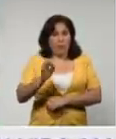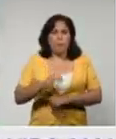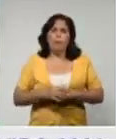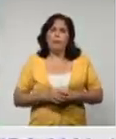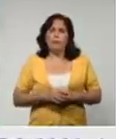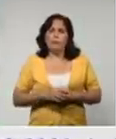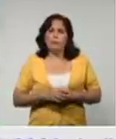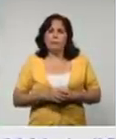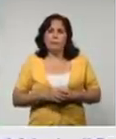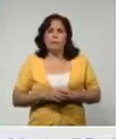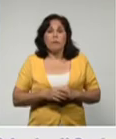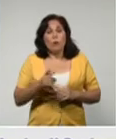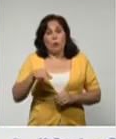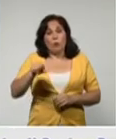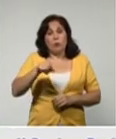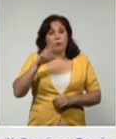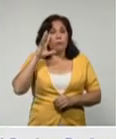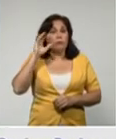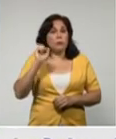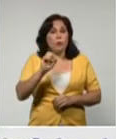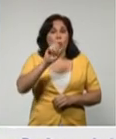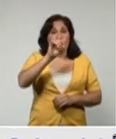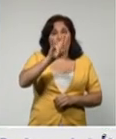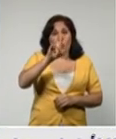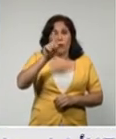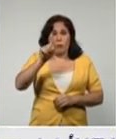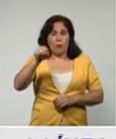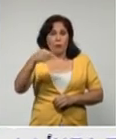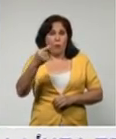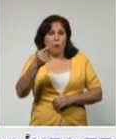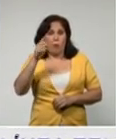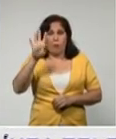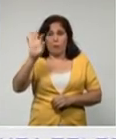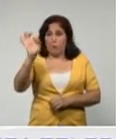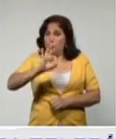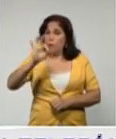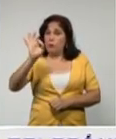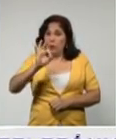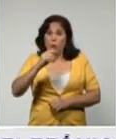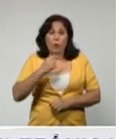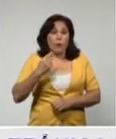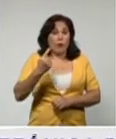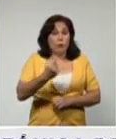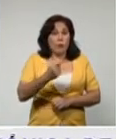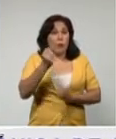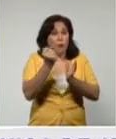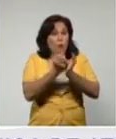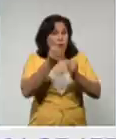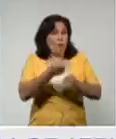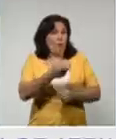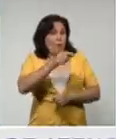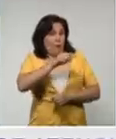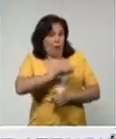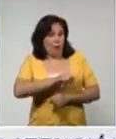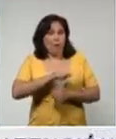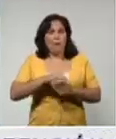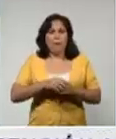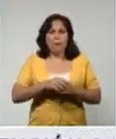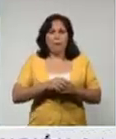Eso, como ustedes ven, el 91,4% de todos los diagnosticados ayer